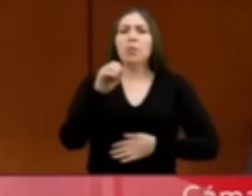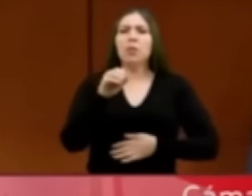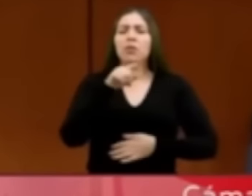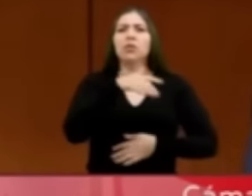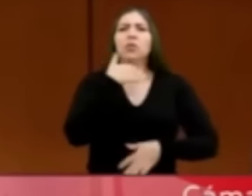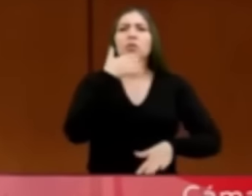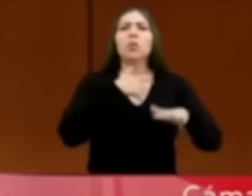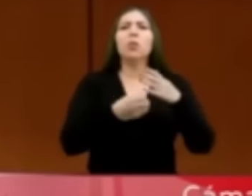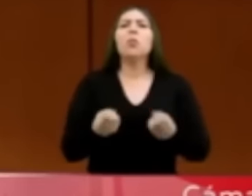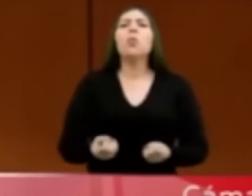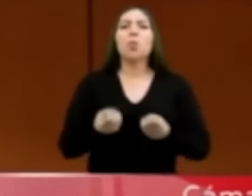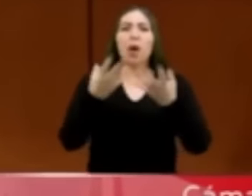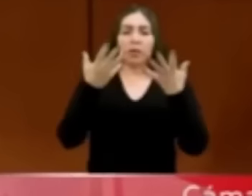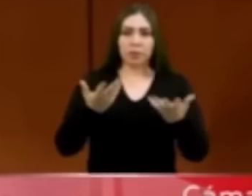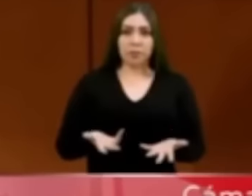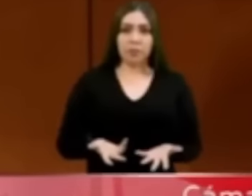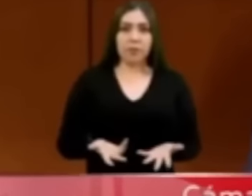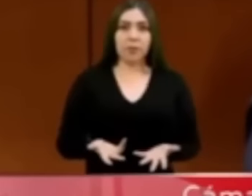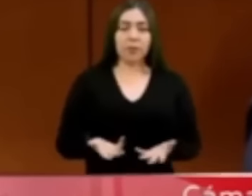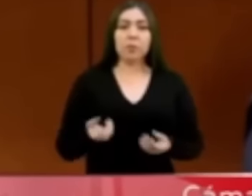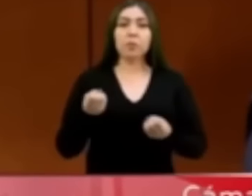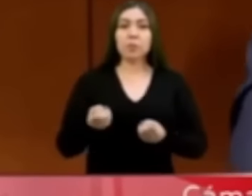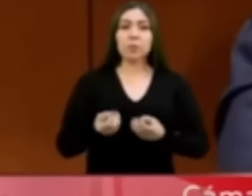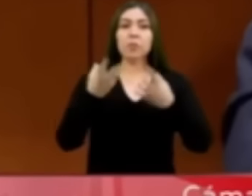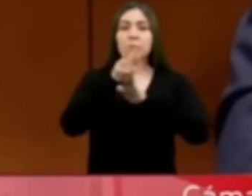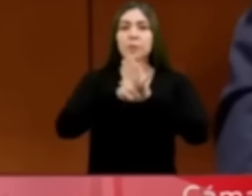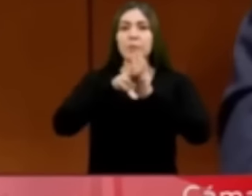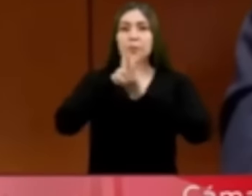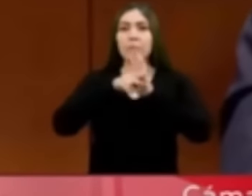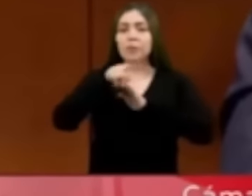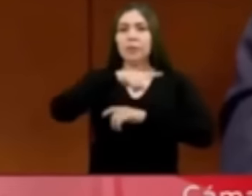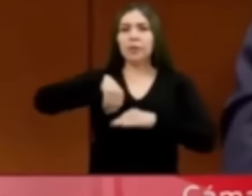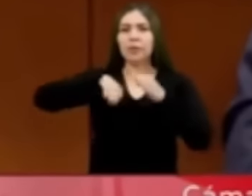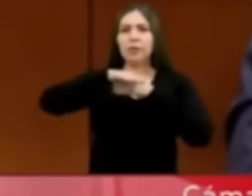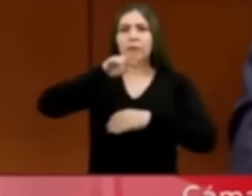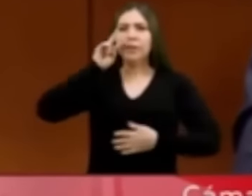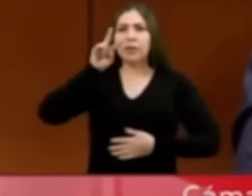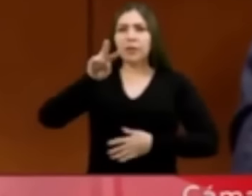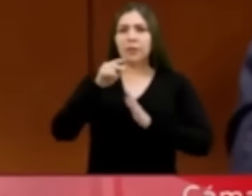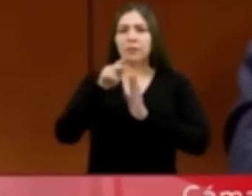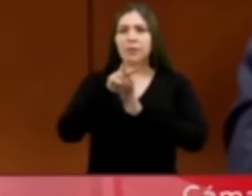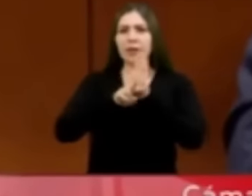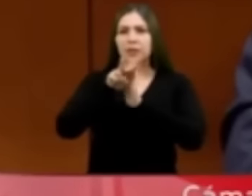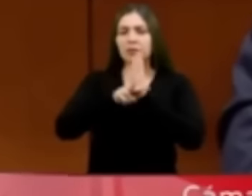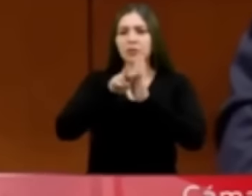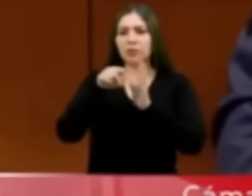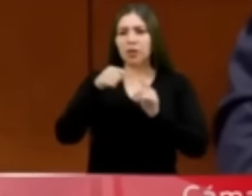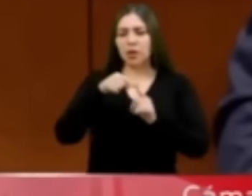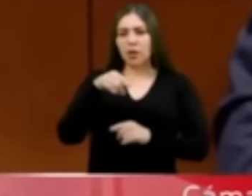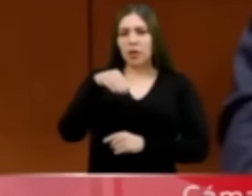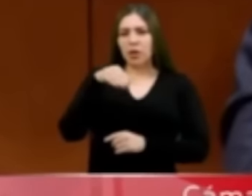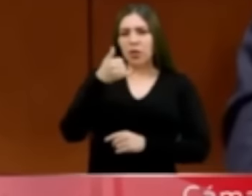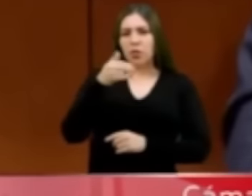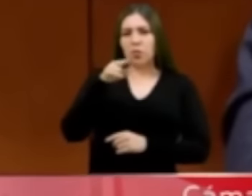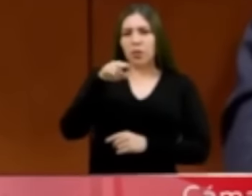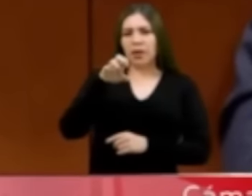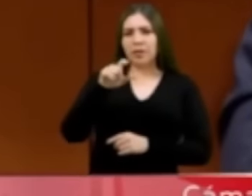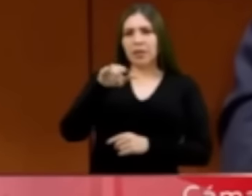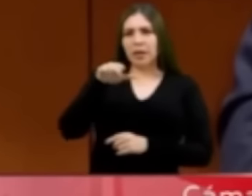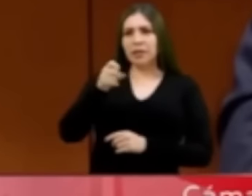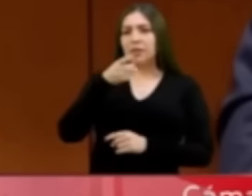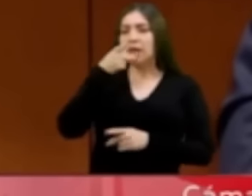¿Cuántos videos hemos visto de Yunes Linares señalando a este gobierno de